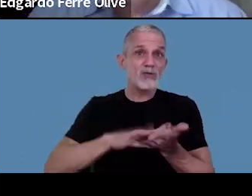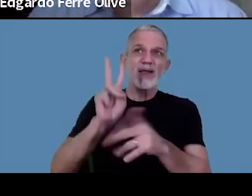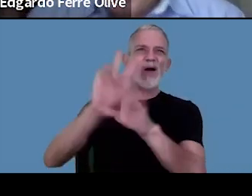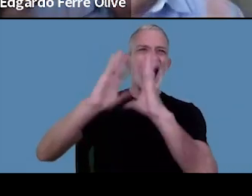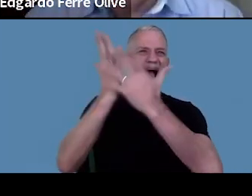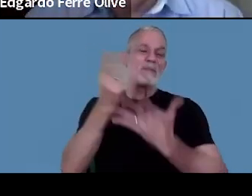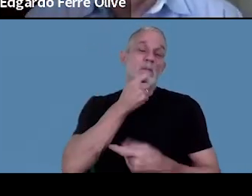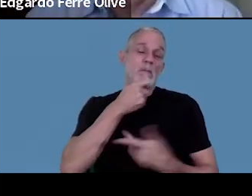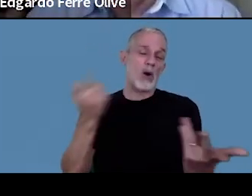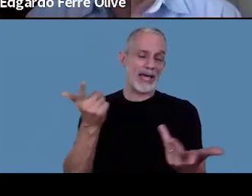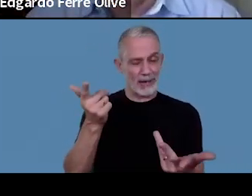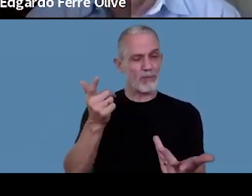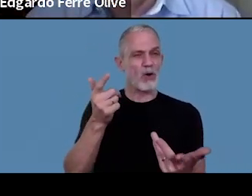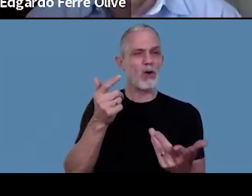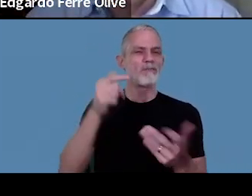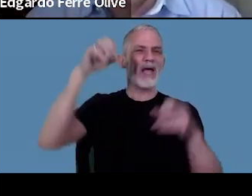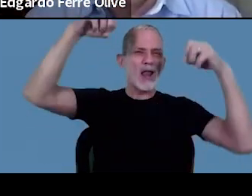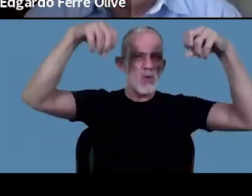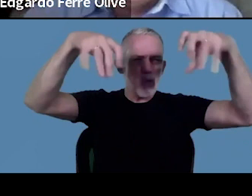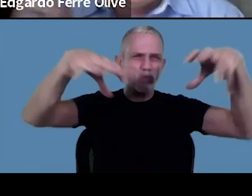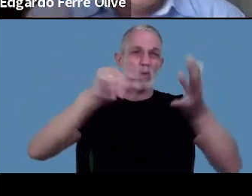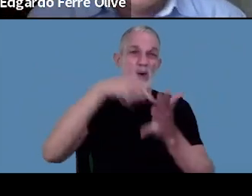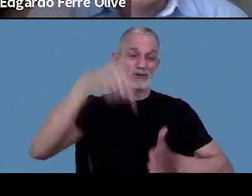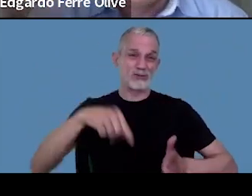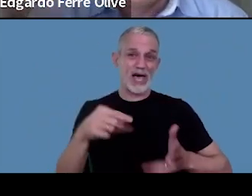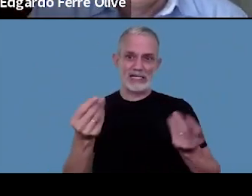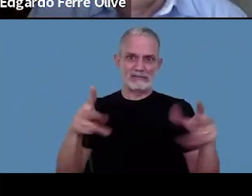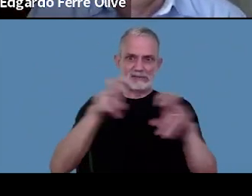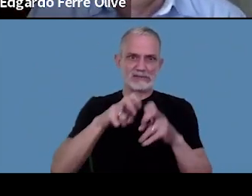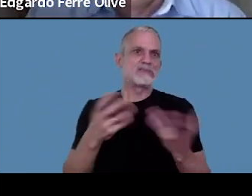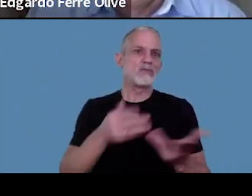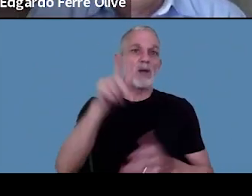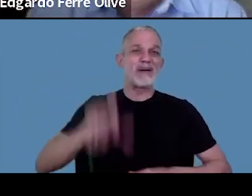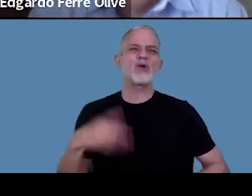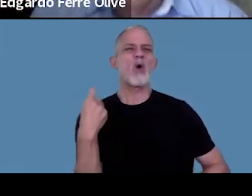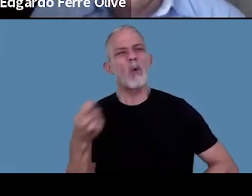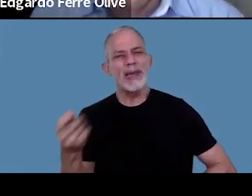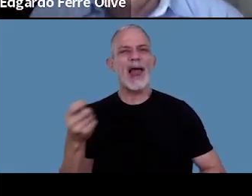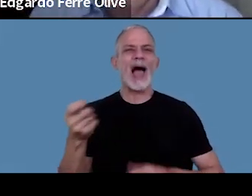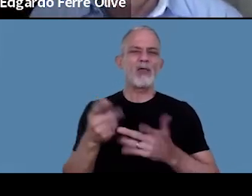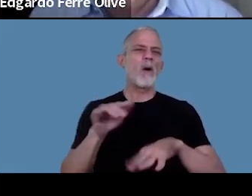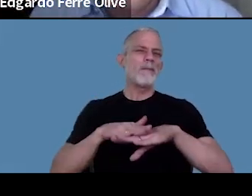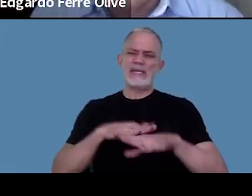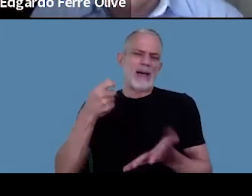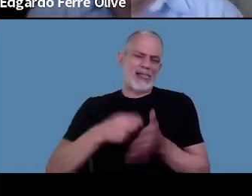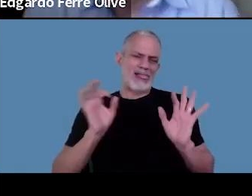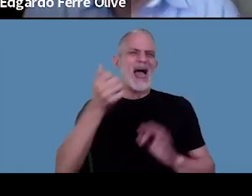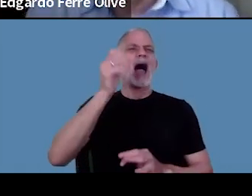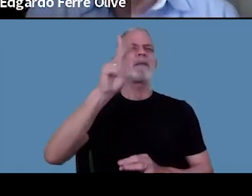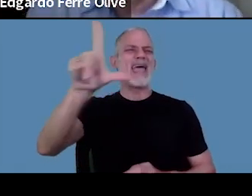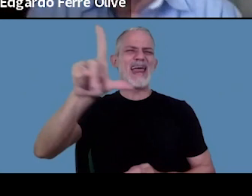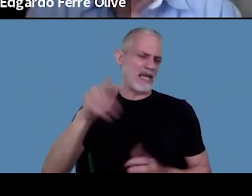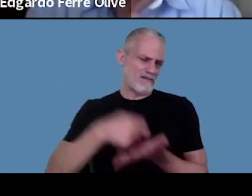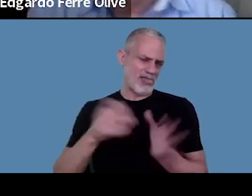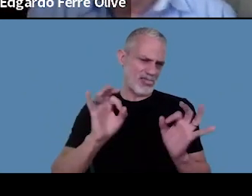ejemplo, el alumbrado barrio de limpieza de la Ciudad de Buenos Aires, para sujetos que sean jubilados con la mínima, no pagan el ABL. ¿Está bien? Pero eso